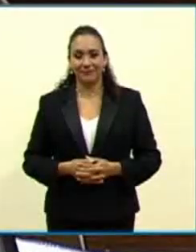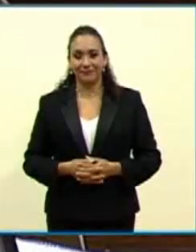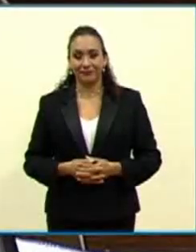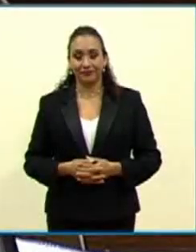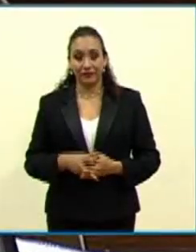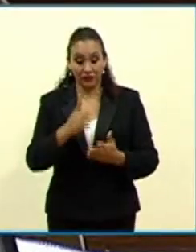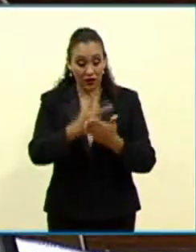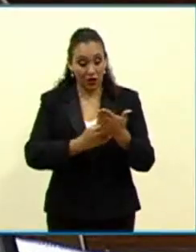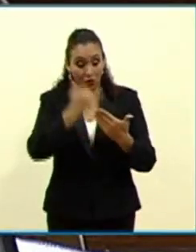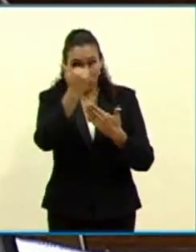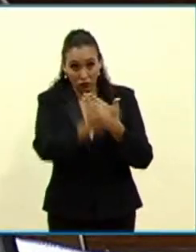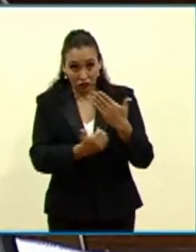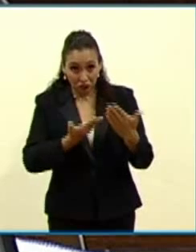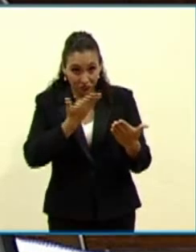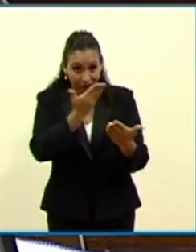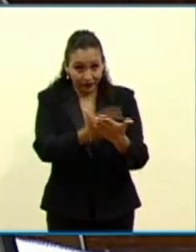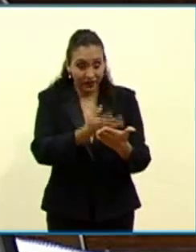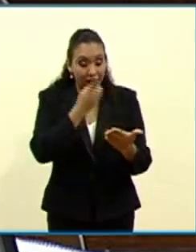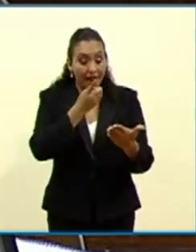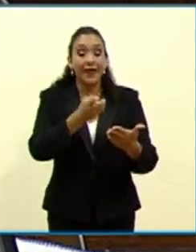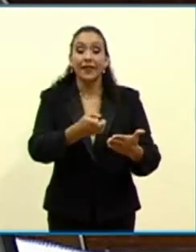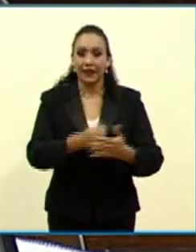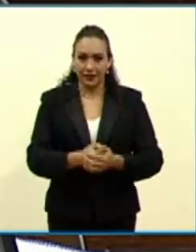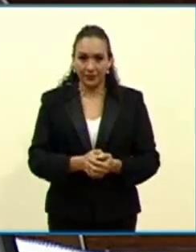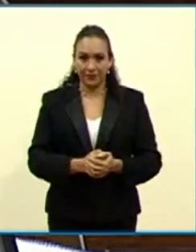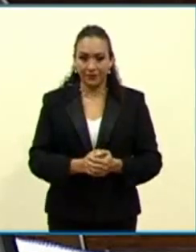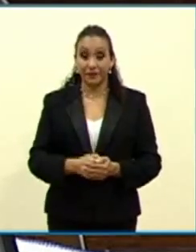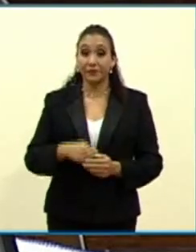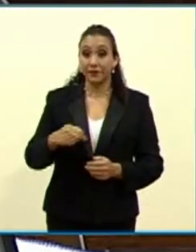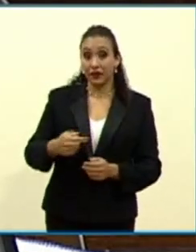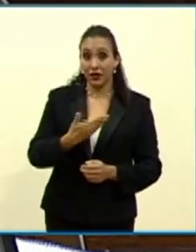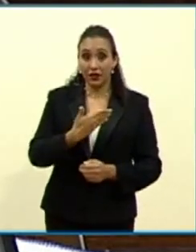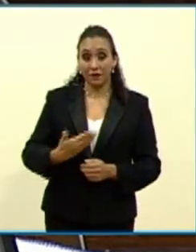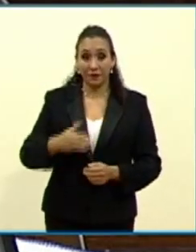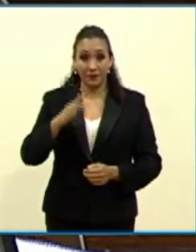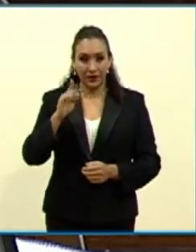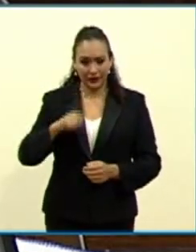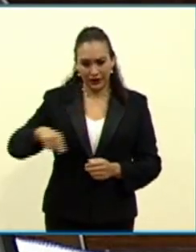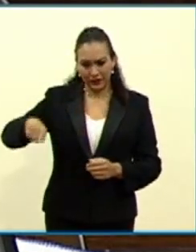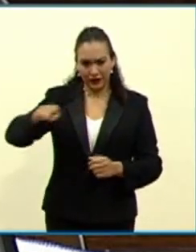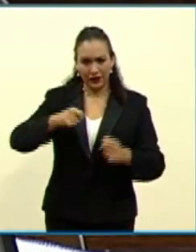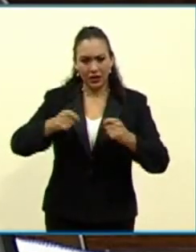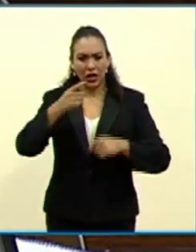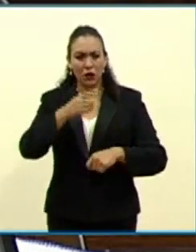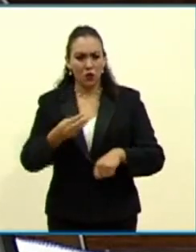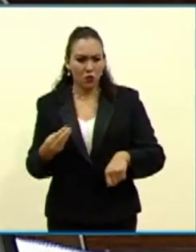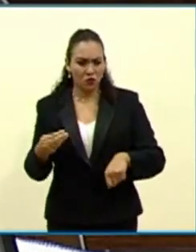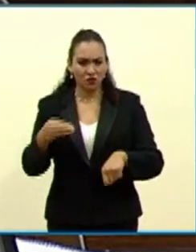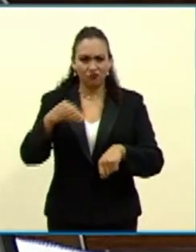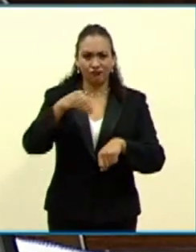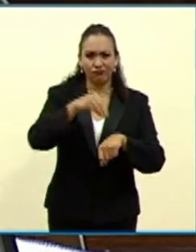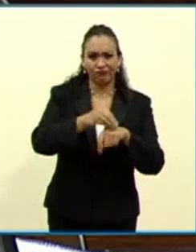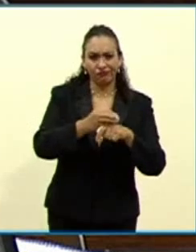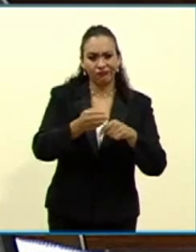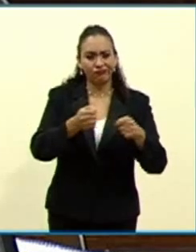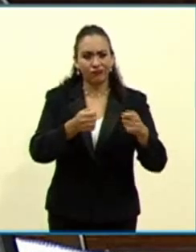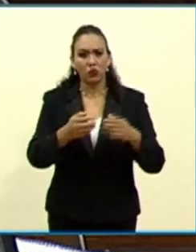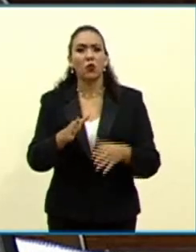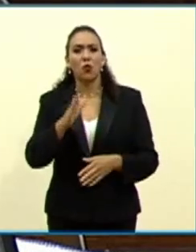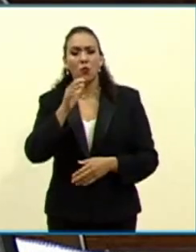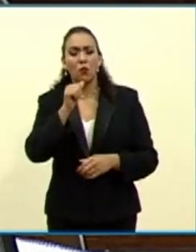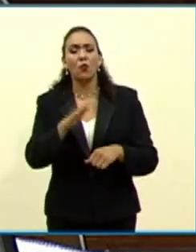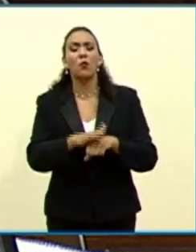El proyecto considera que la presidencia de esta Corte no puede establecer medidas cautelares en esta vía,